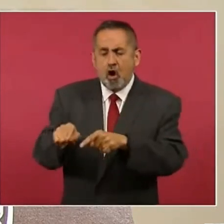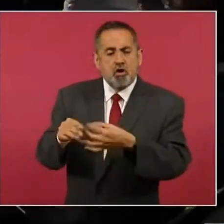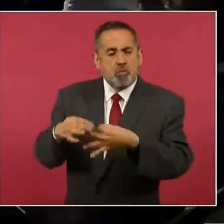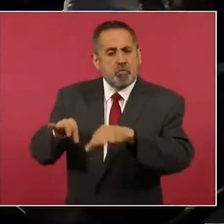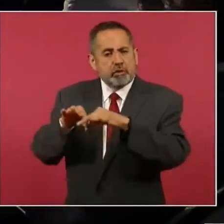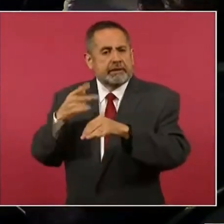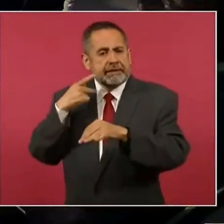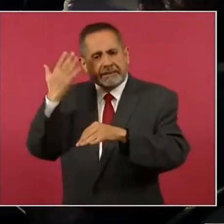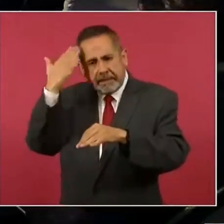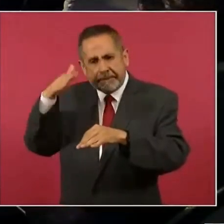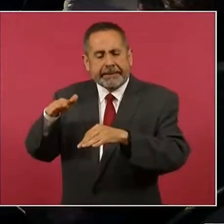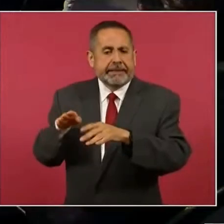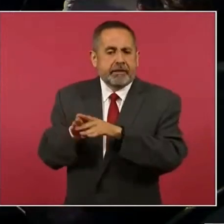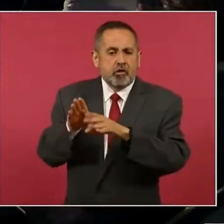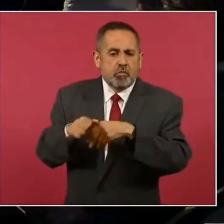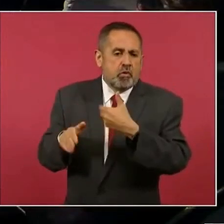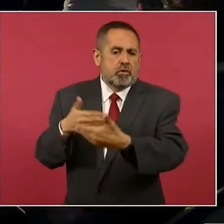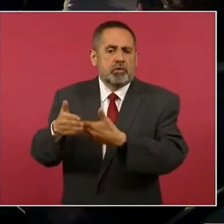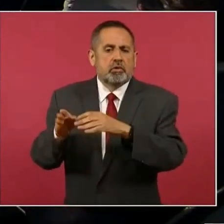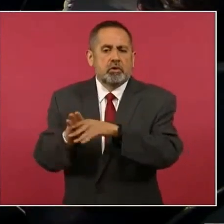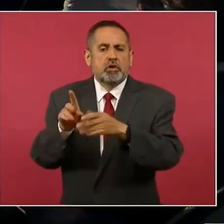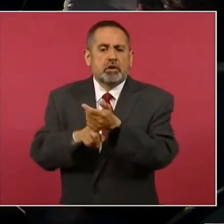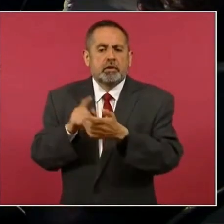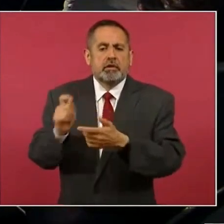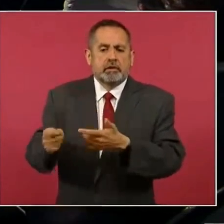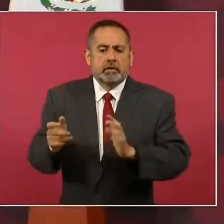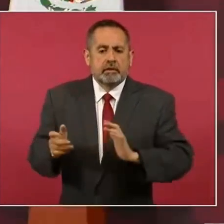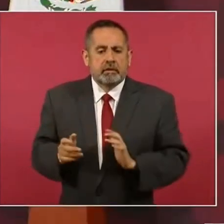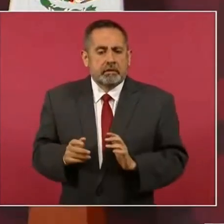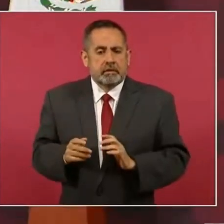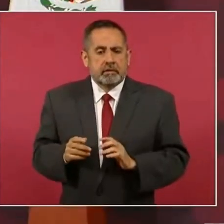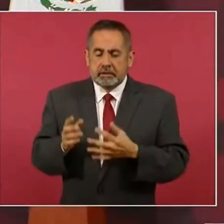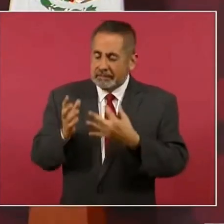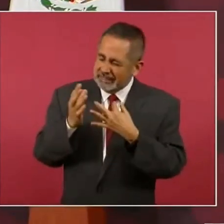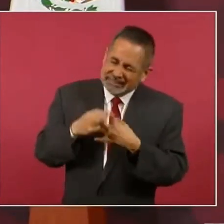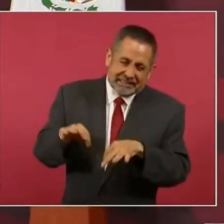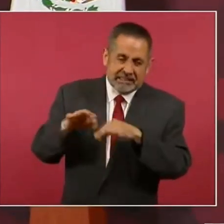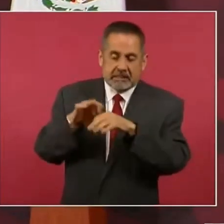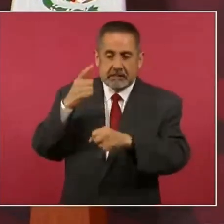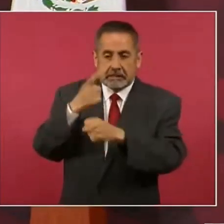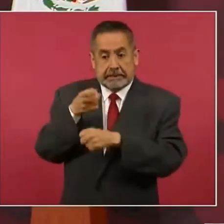saber qué es lo más